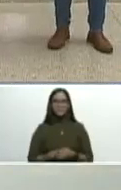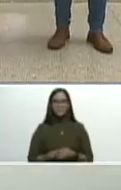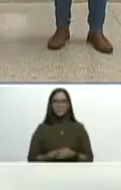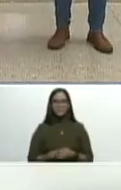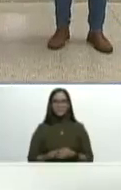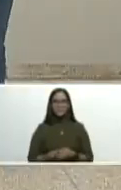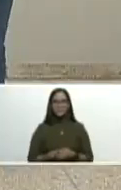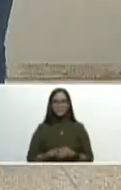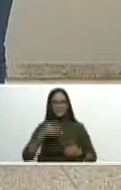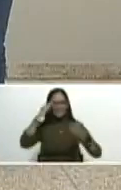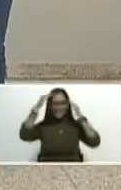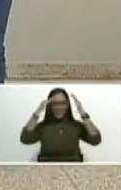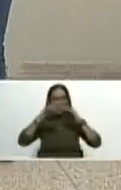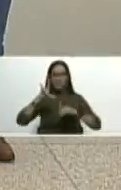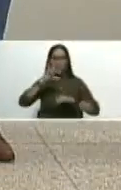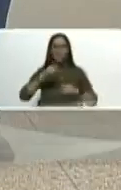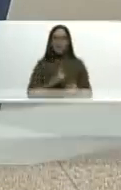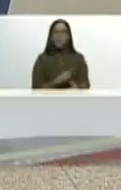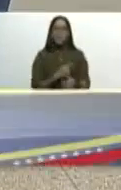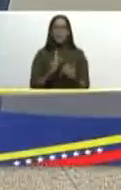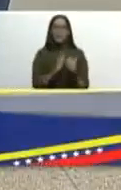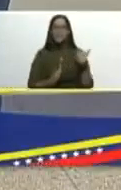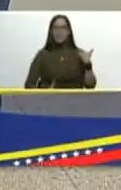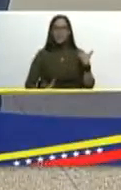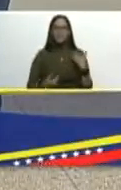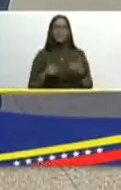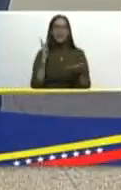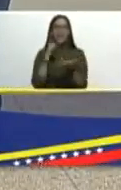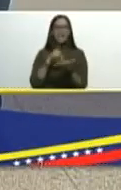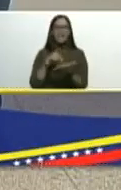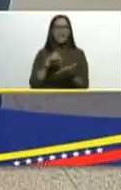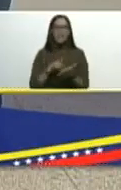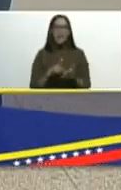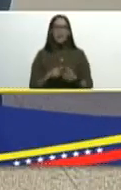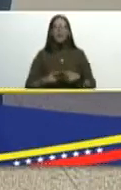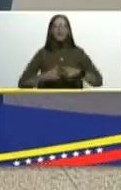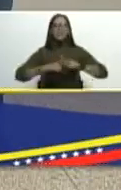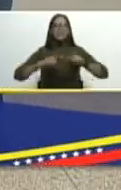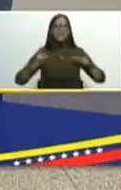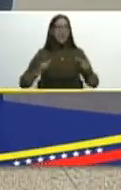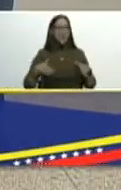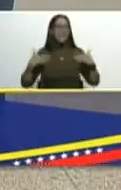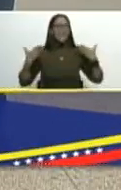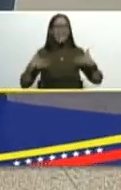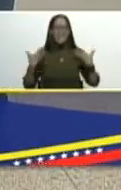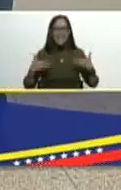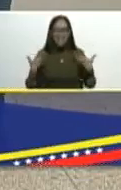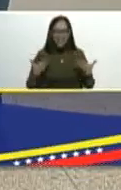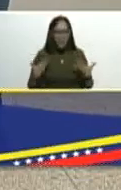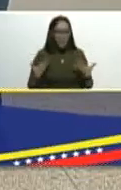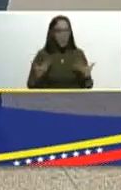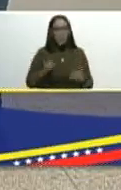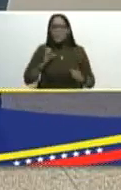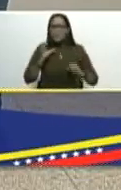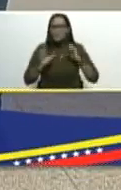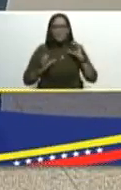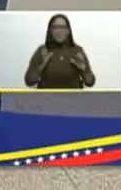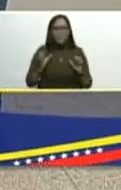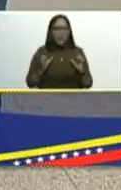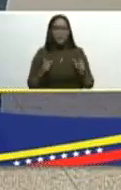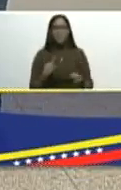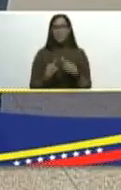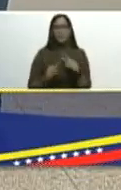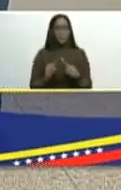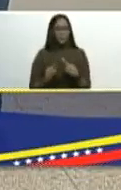Querido hermano presidente Nicolás Maduro, aquí estamos llenos de alegría, de entusiasmo, cosas que